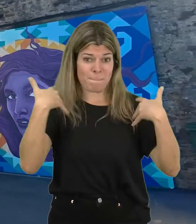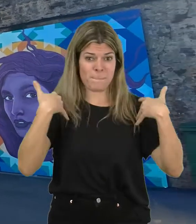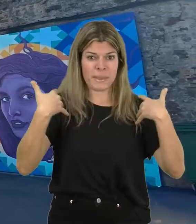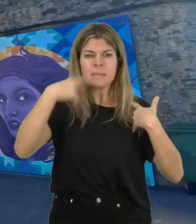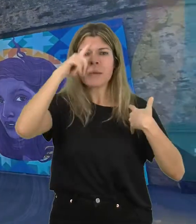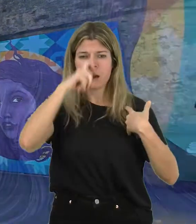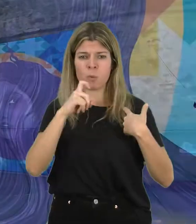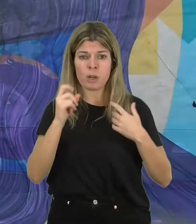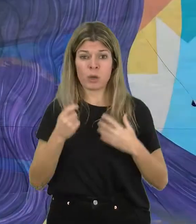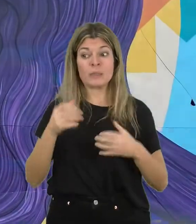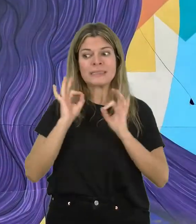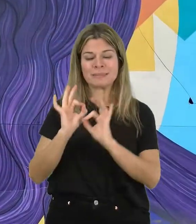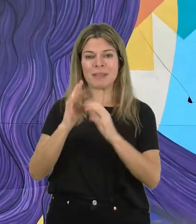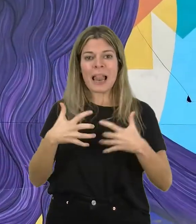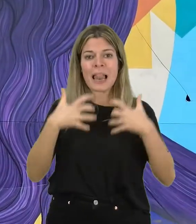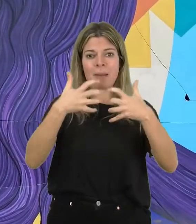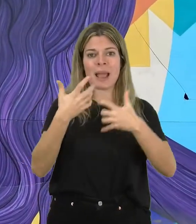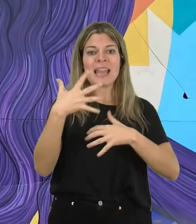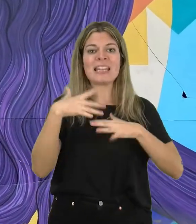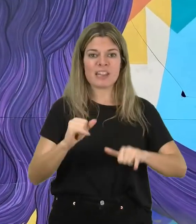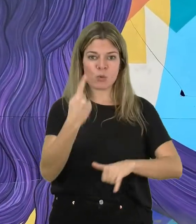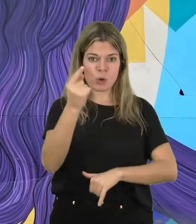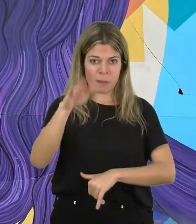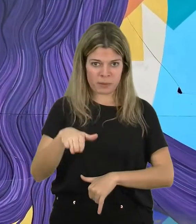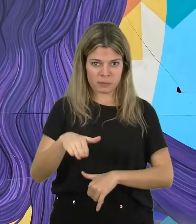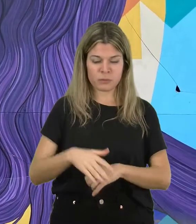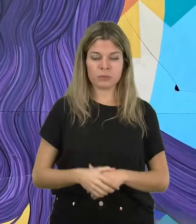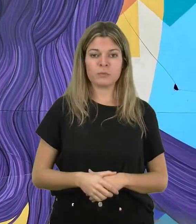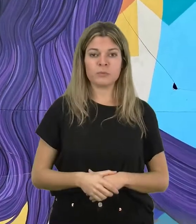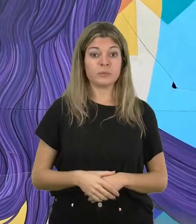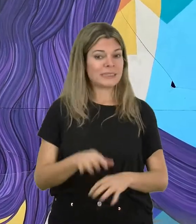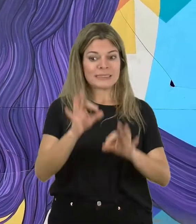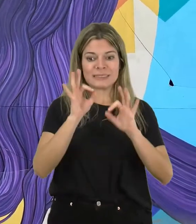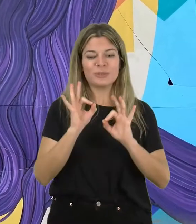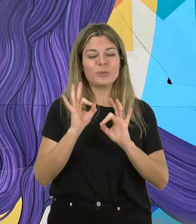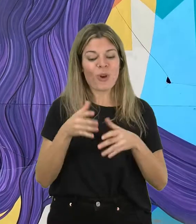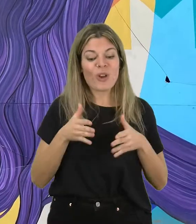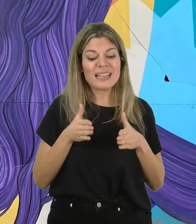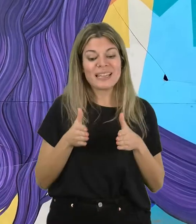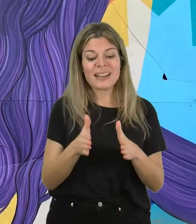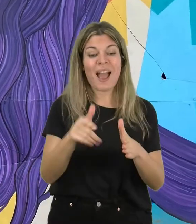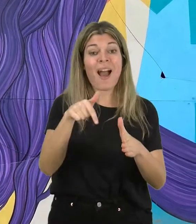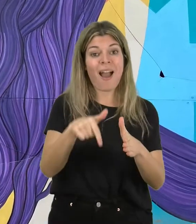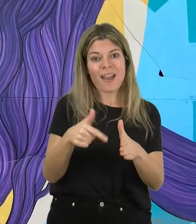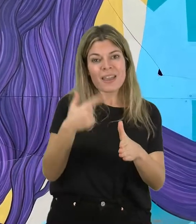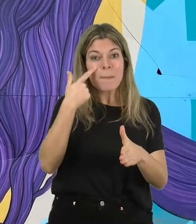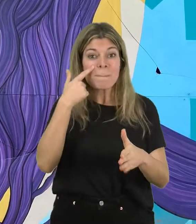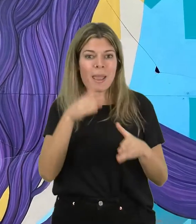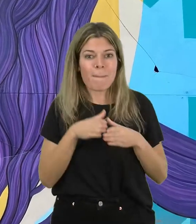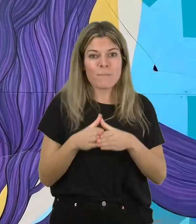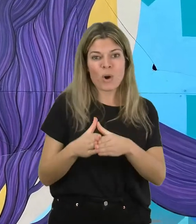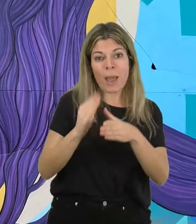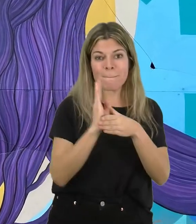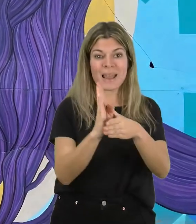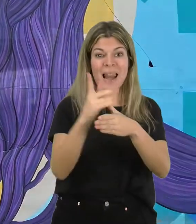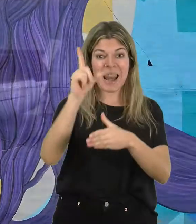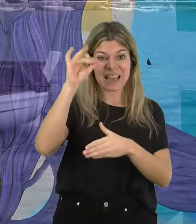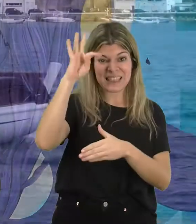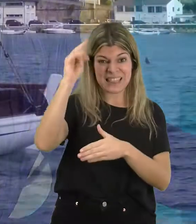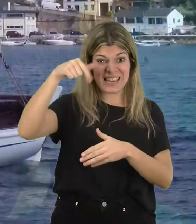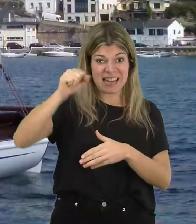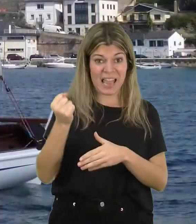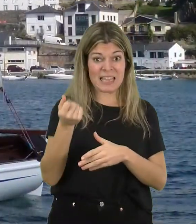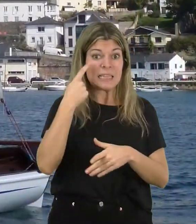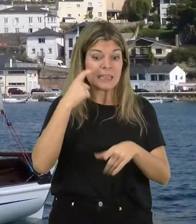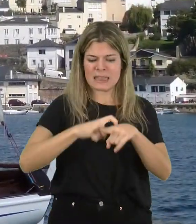un magnífico mural que conmemora a las víctimas de violencia de género, explícitamente bajo el lema Ni una menos. A buen